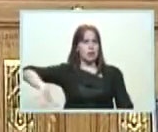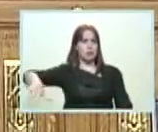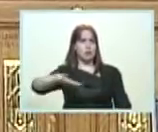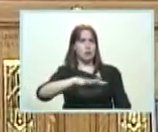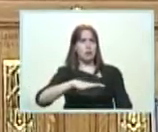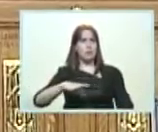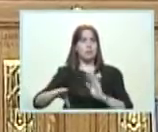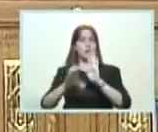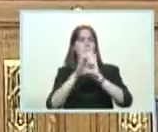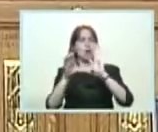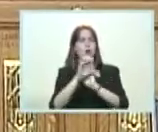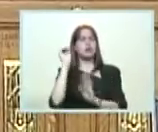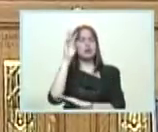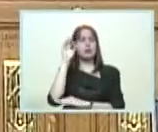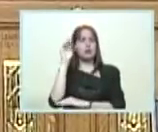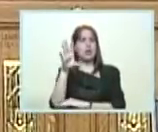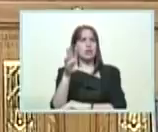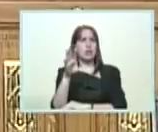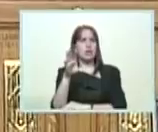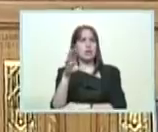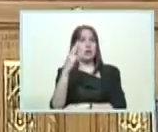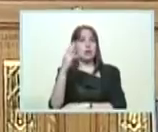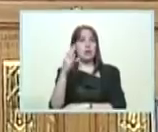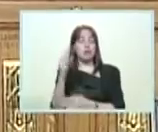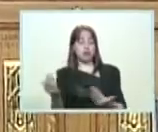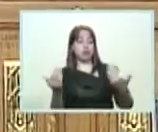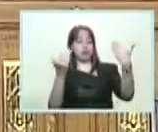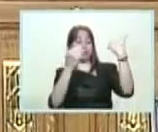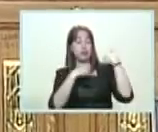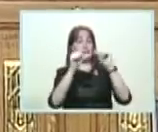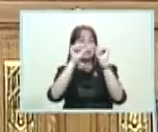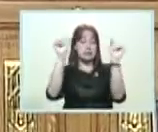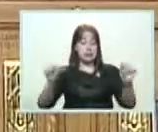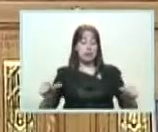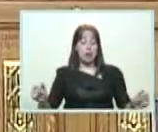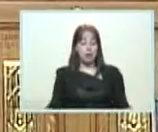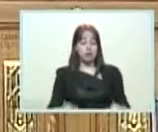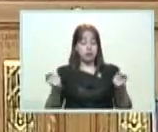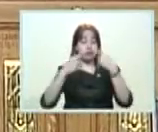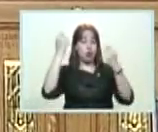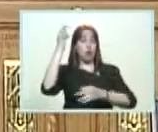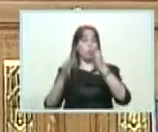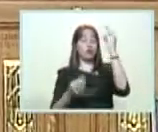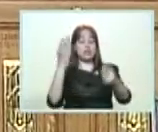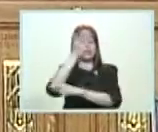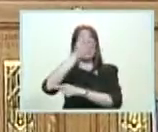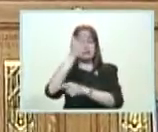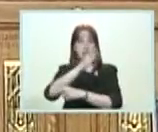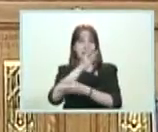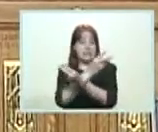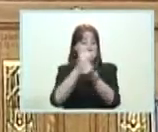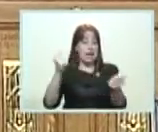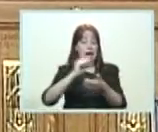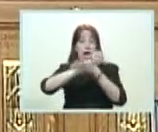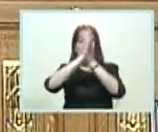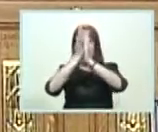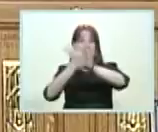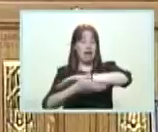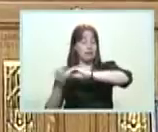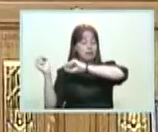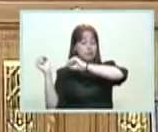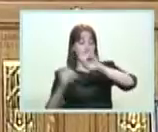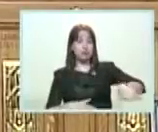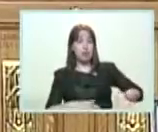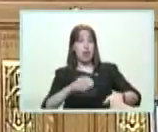Una constituyente para potenciar el sistema de justicia, para acabar con la impunidad, y vaya cómo